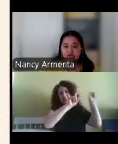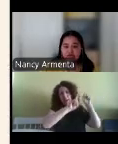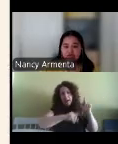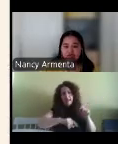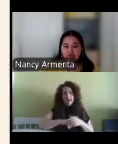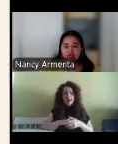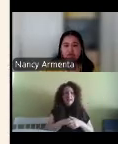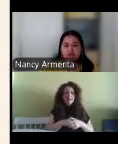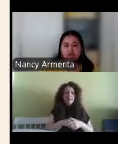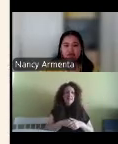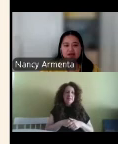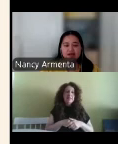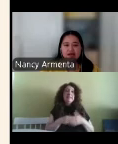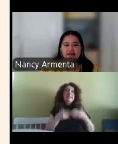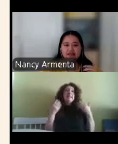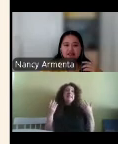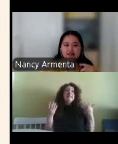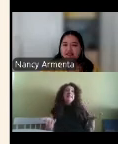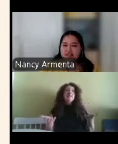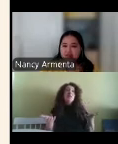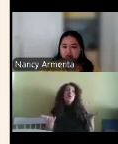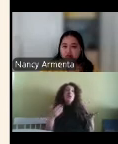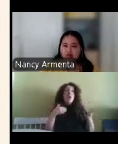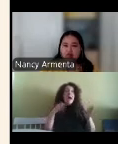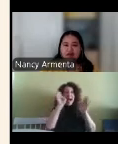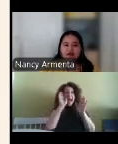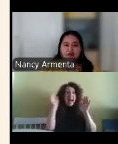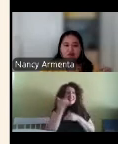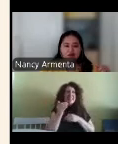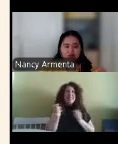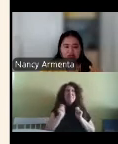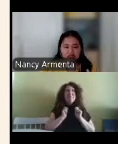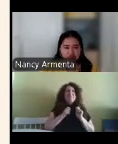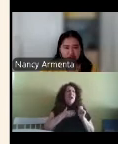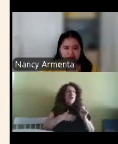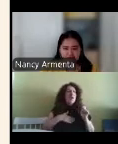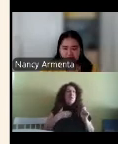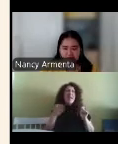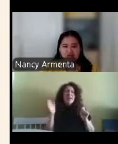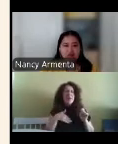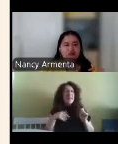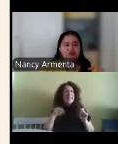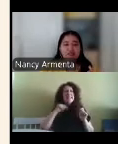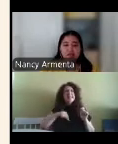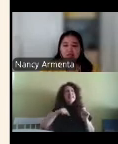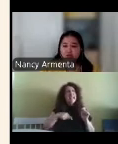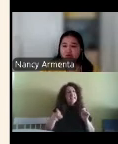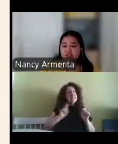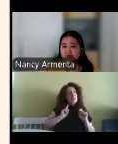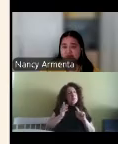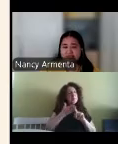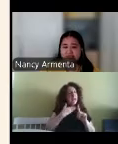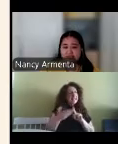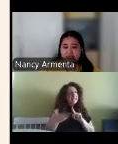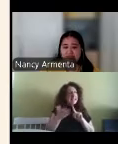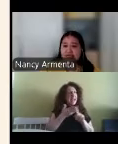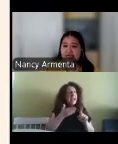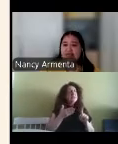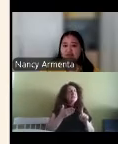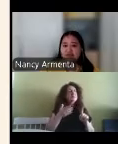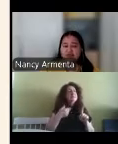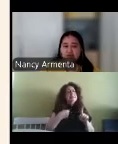Y entonces, cuando la atención es incómoda, cuando te sientes maltratado, cuando has tenido una